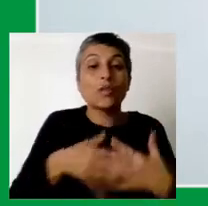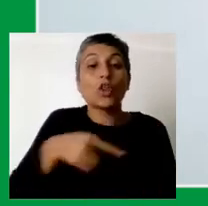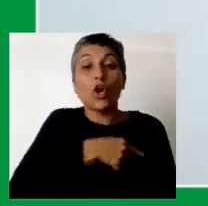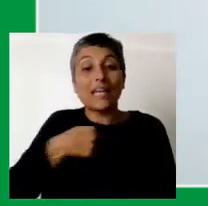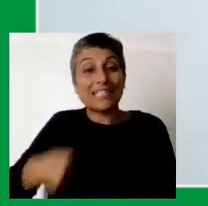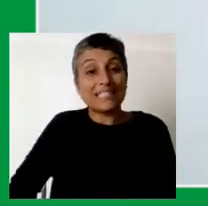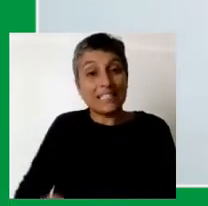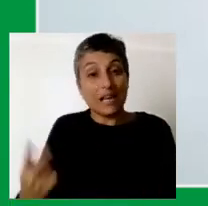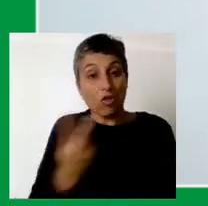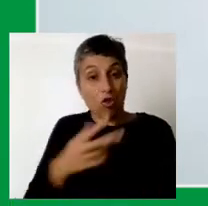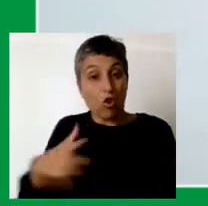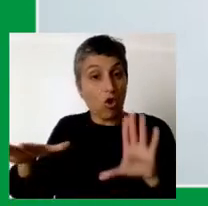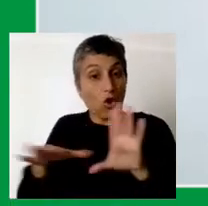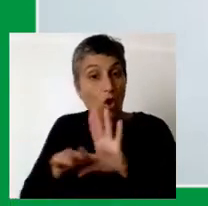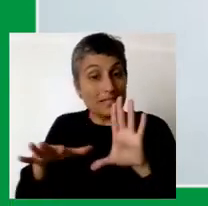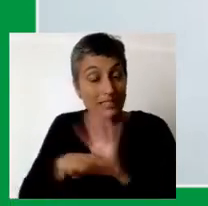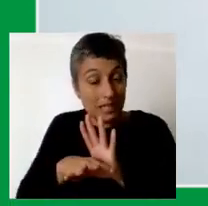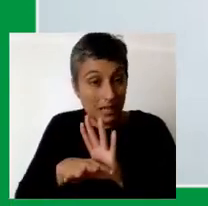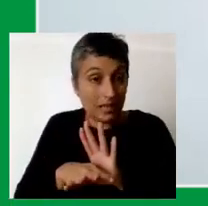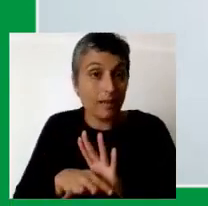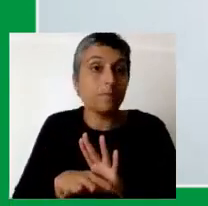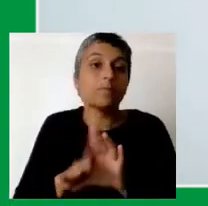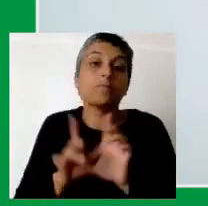coinciden, también